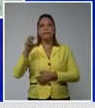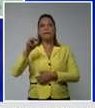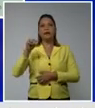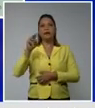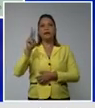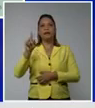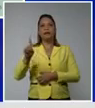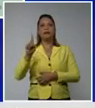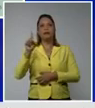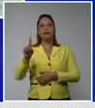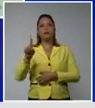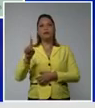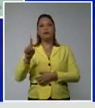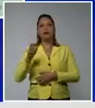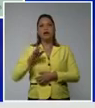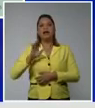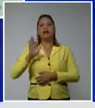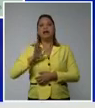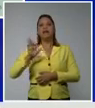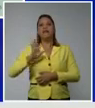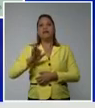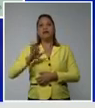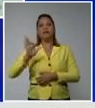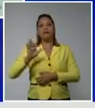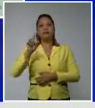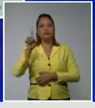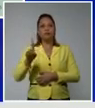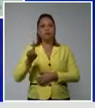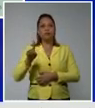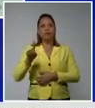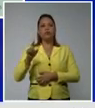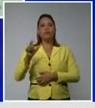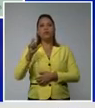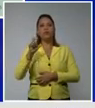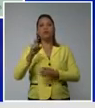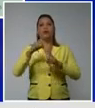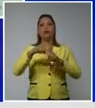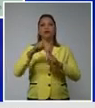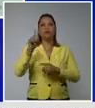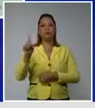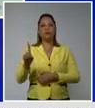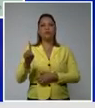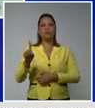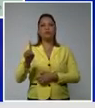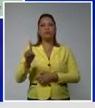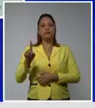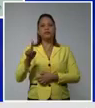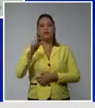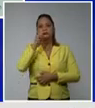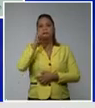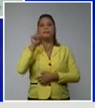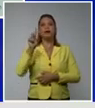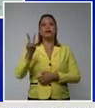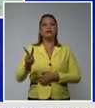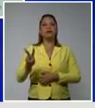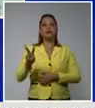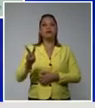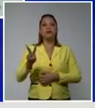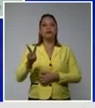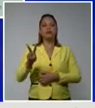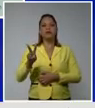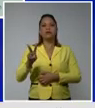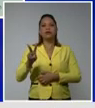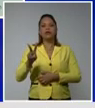y Rafael Freire con 1 cada uno, Cueto 1, Banes 2, Sagua de Tánamo